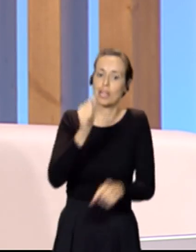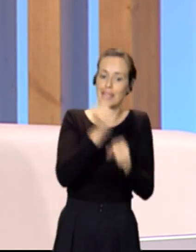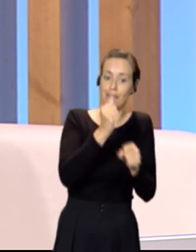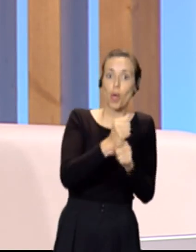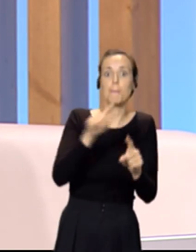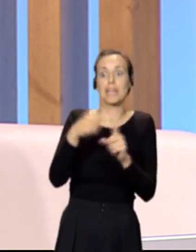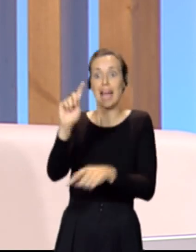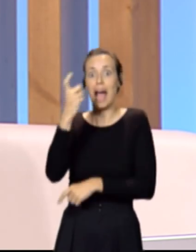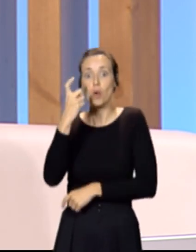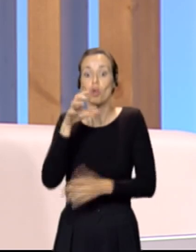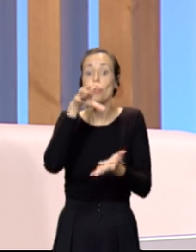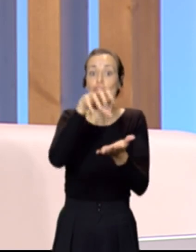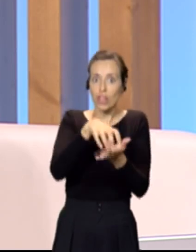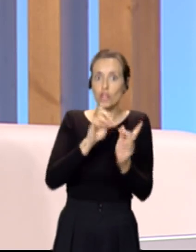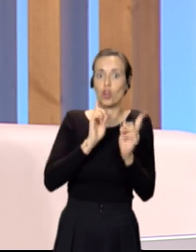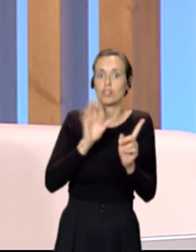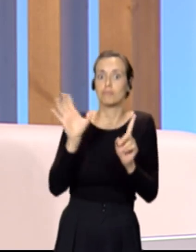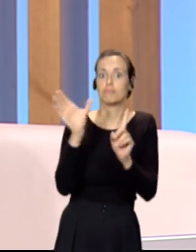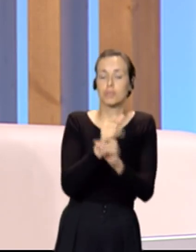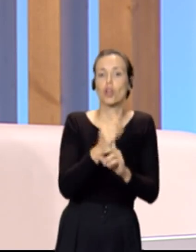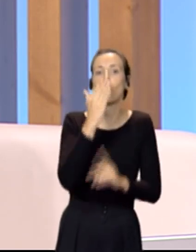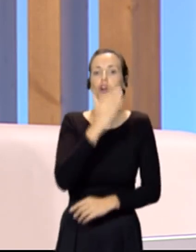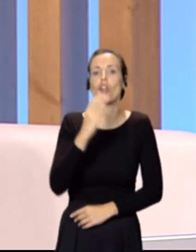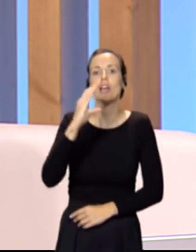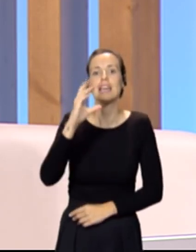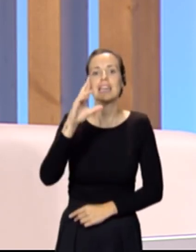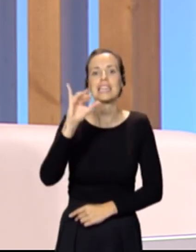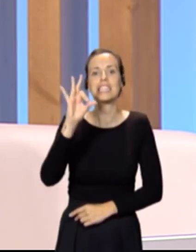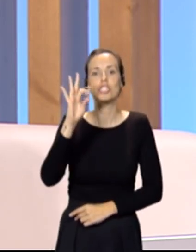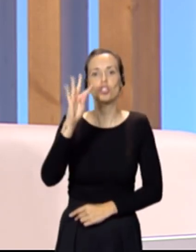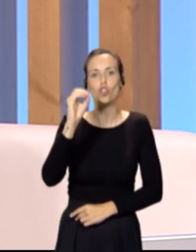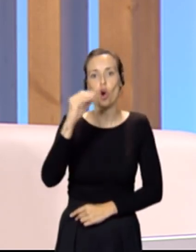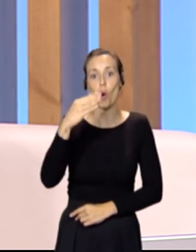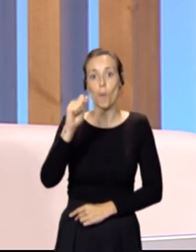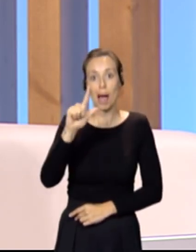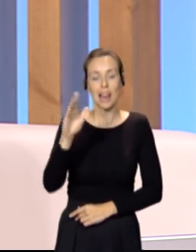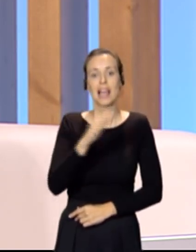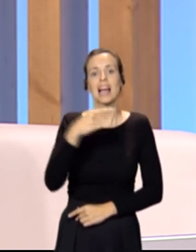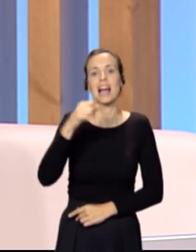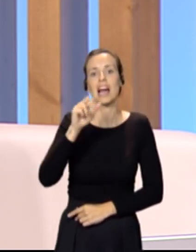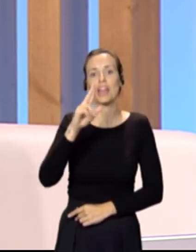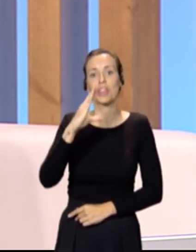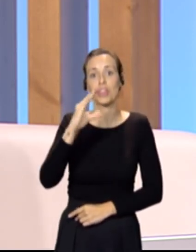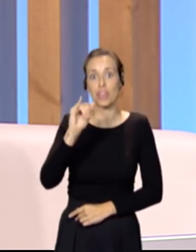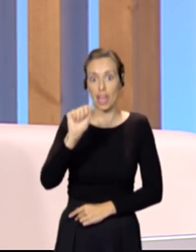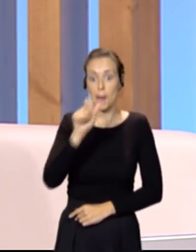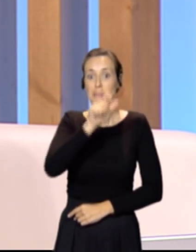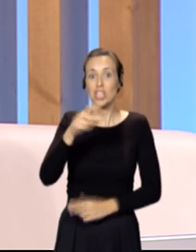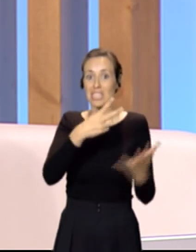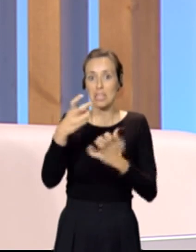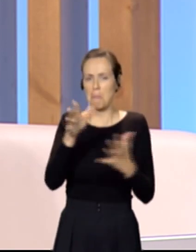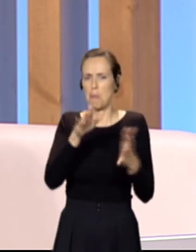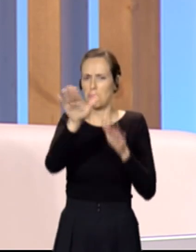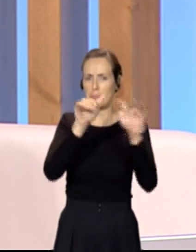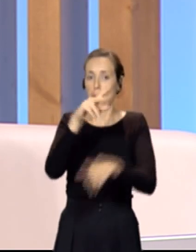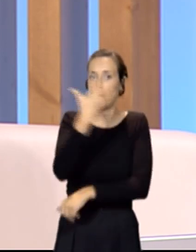se localizaron los casos. Es el Colegio Cristóbal García Blersi y han sido llamadas a vacunarse unas 700 personas. Vamos a